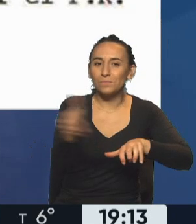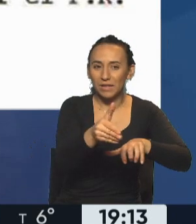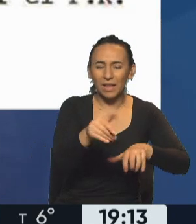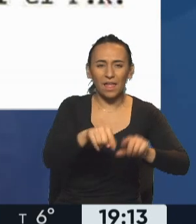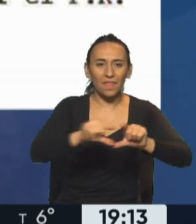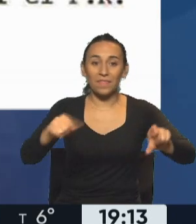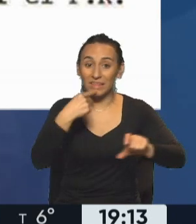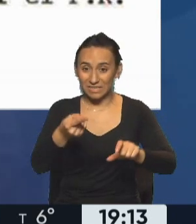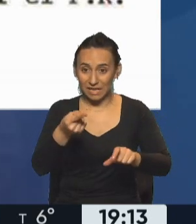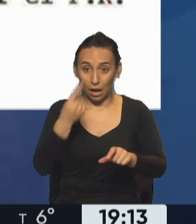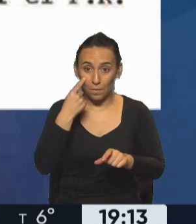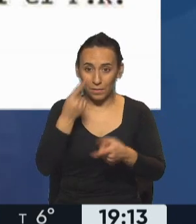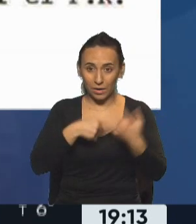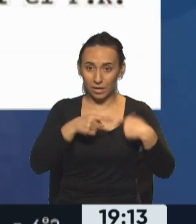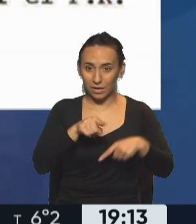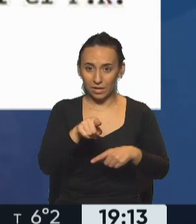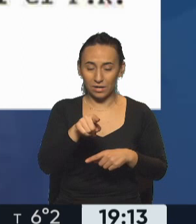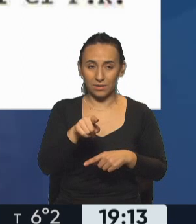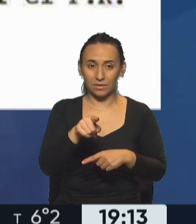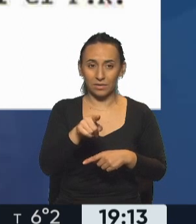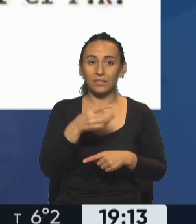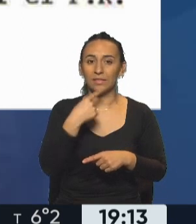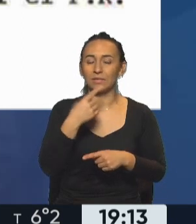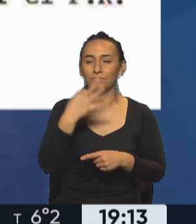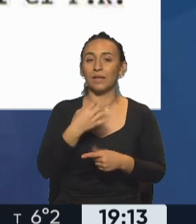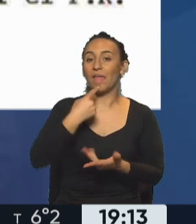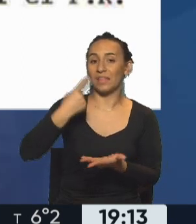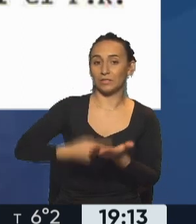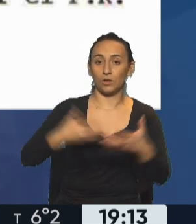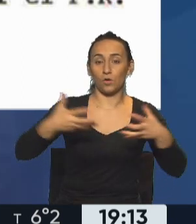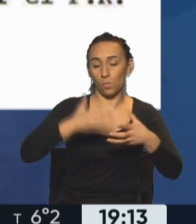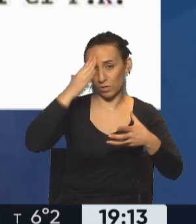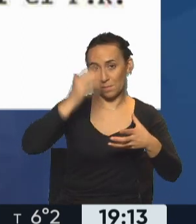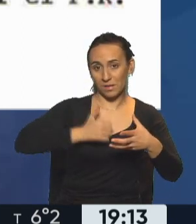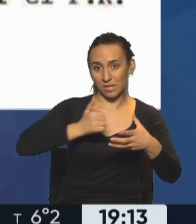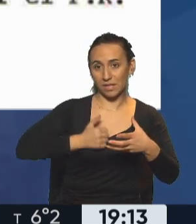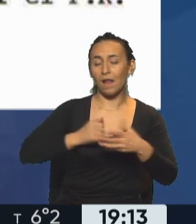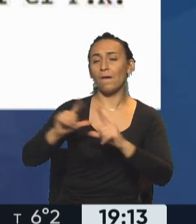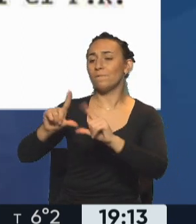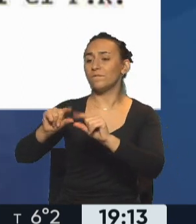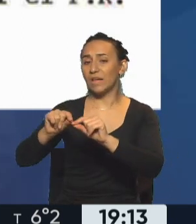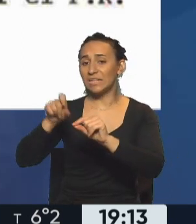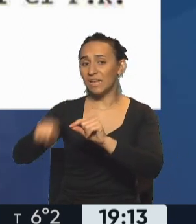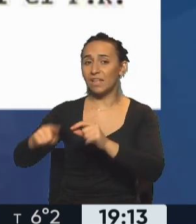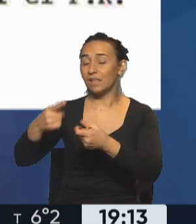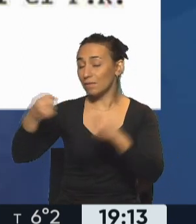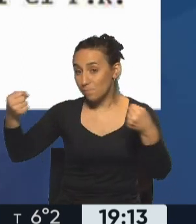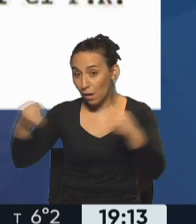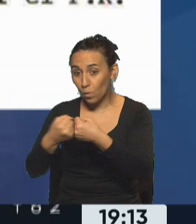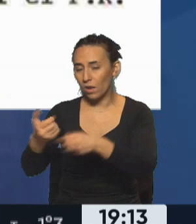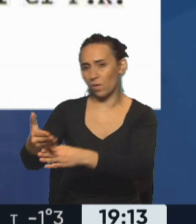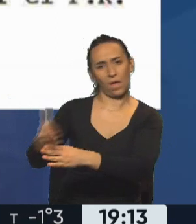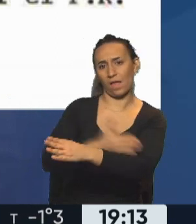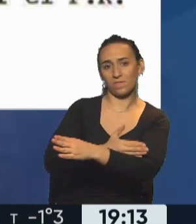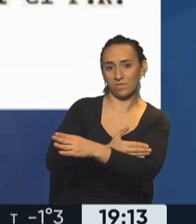También debe, a ver, lo vamos a dejar La ahí. toma de la decisión. La toma de la decisión de la Junta Militar de adelantar la fecha de ejecución de la Operación Azul